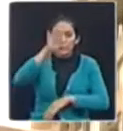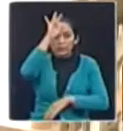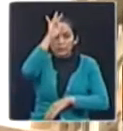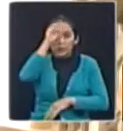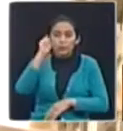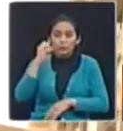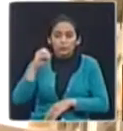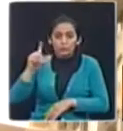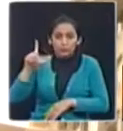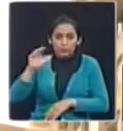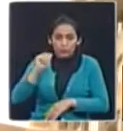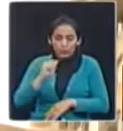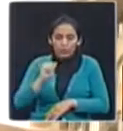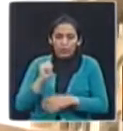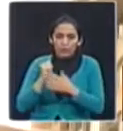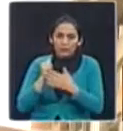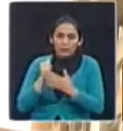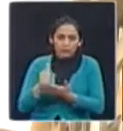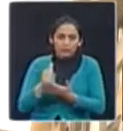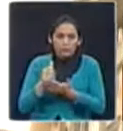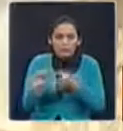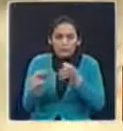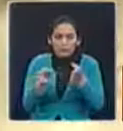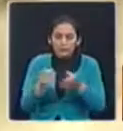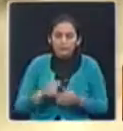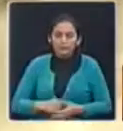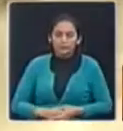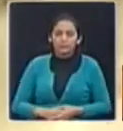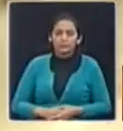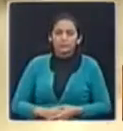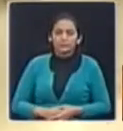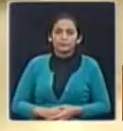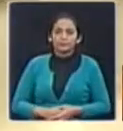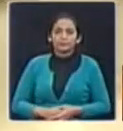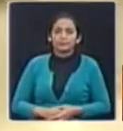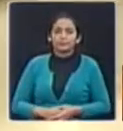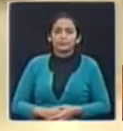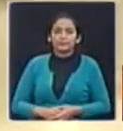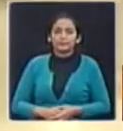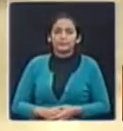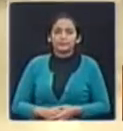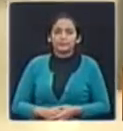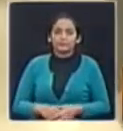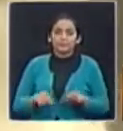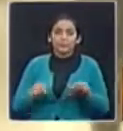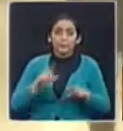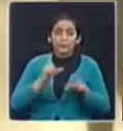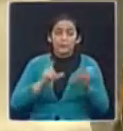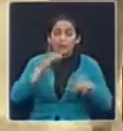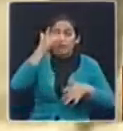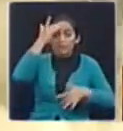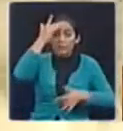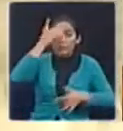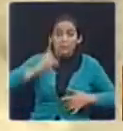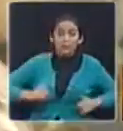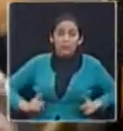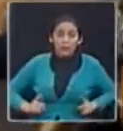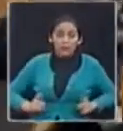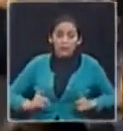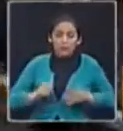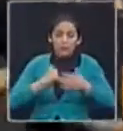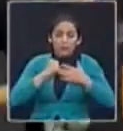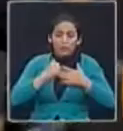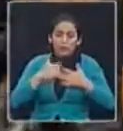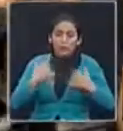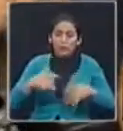La Sociedad de Lucha contra el Cáncer del Ecuador es uno de los socios estratégicos para el tratamiento de esta enfermedad, que está en el rango de las